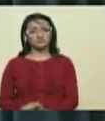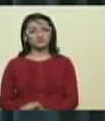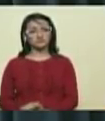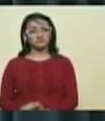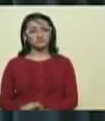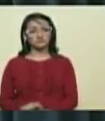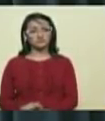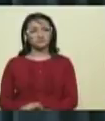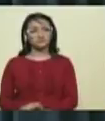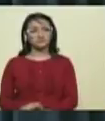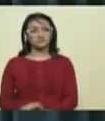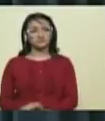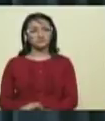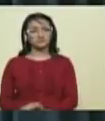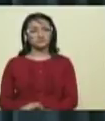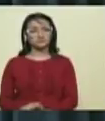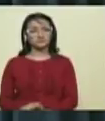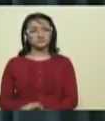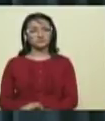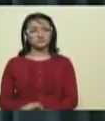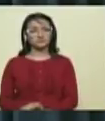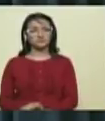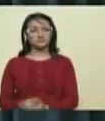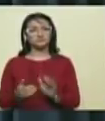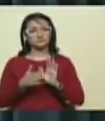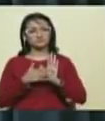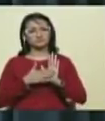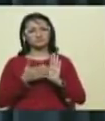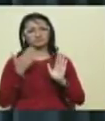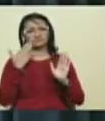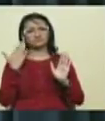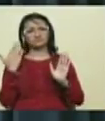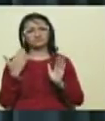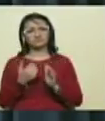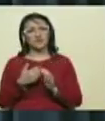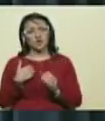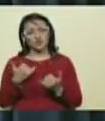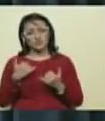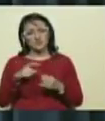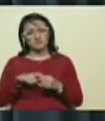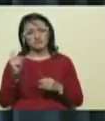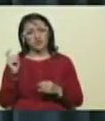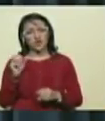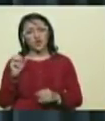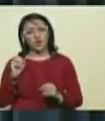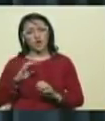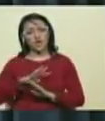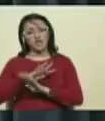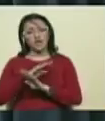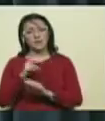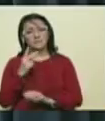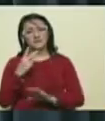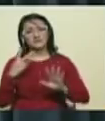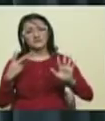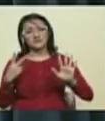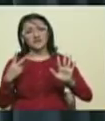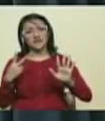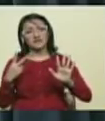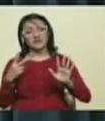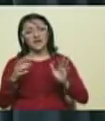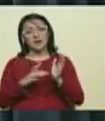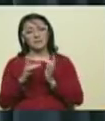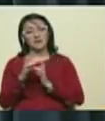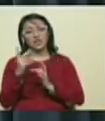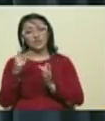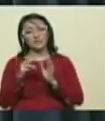ese sentido. Aquí está. Nos salimos de la OEA el 27 de abril del 2017.